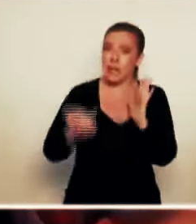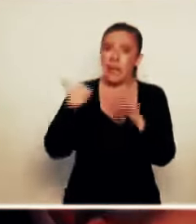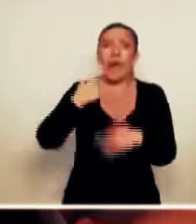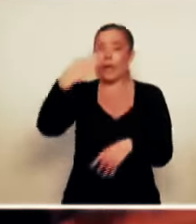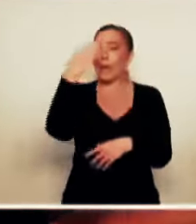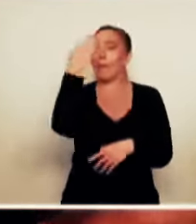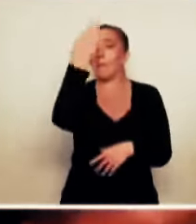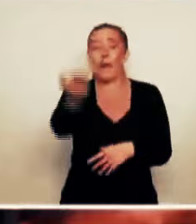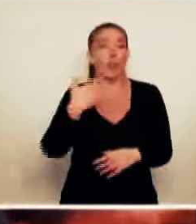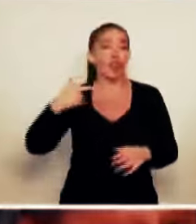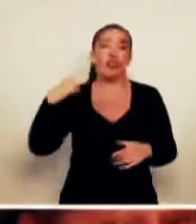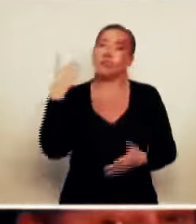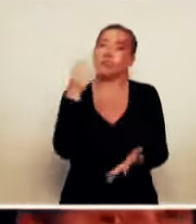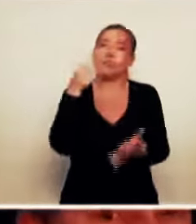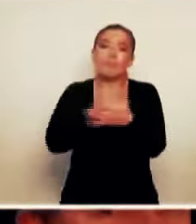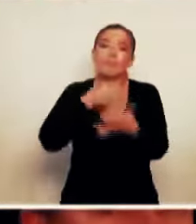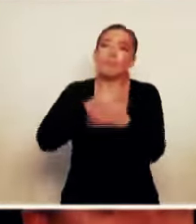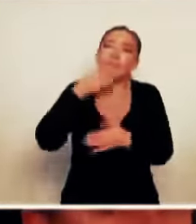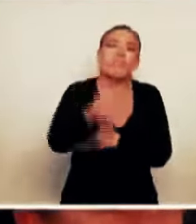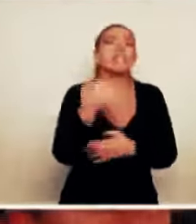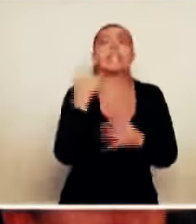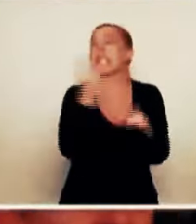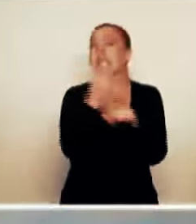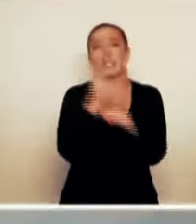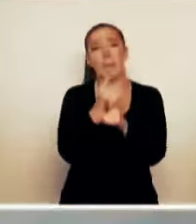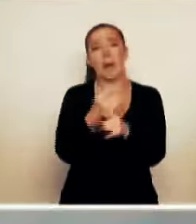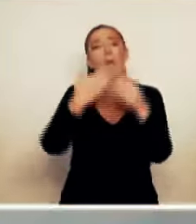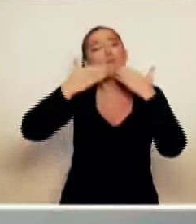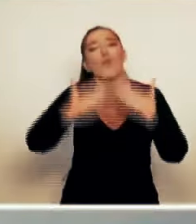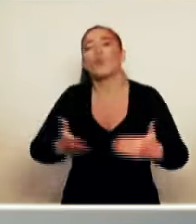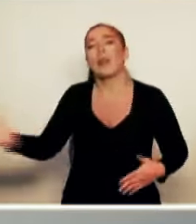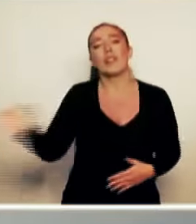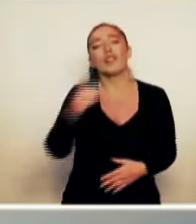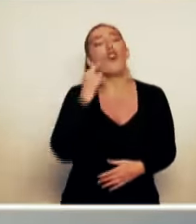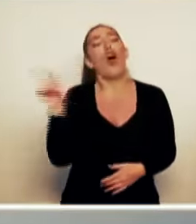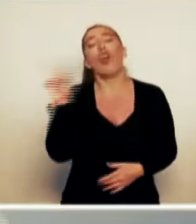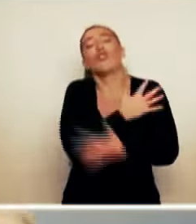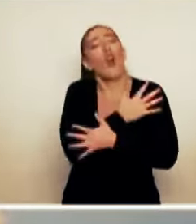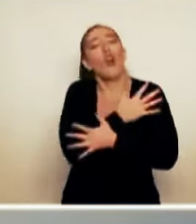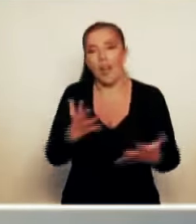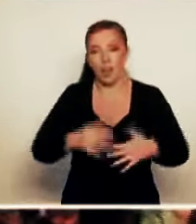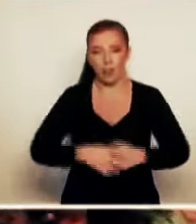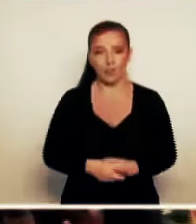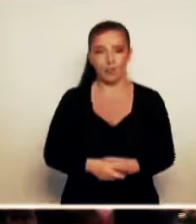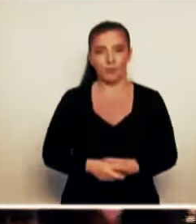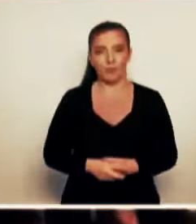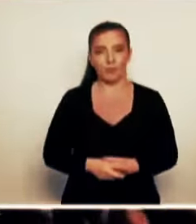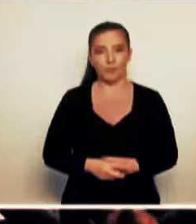adelante, que siempre hay que mirar para adelante. Muchas gracias a todos y a todas. Los quiero mucho.